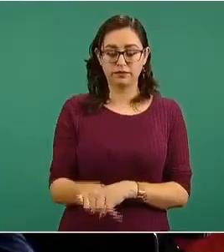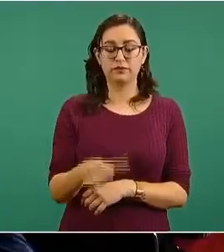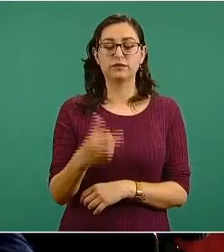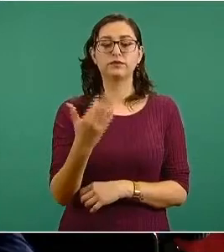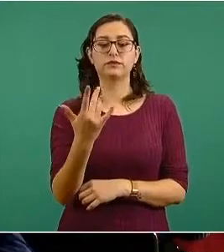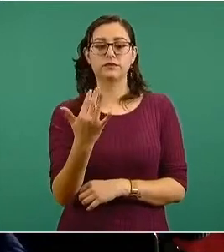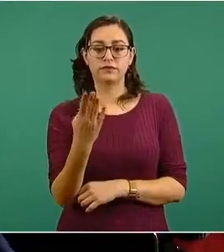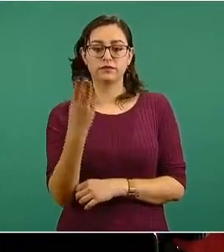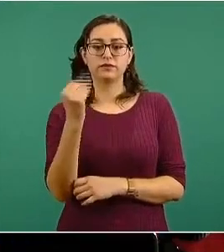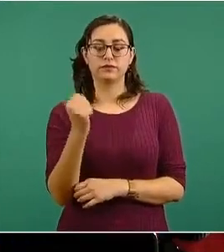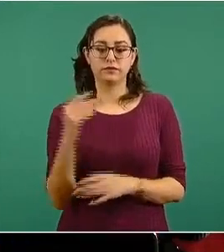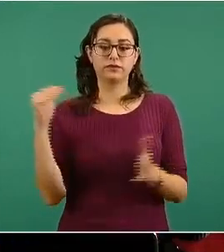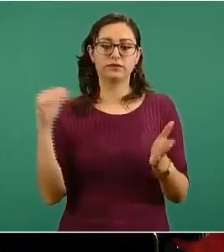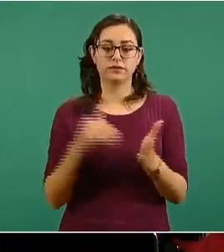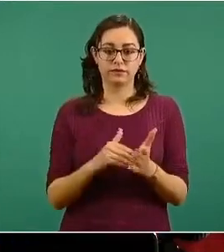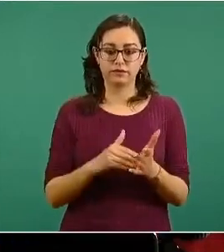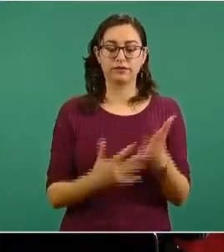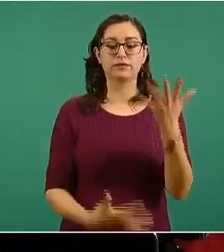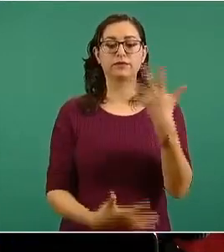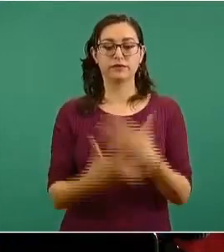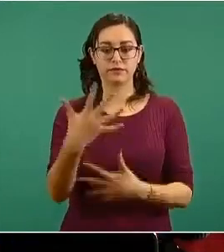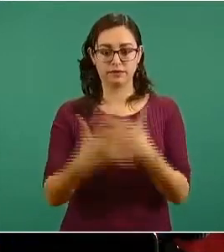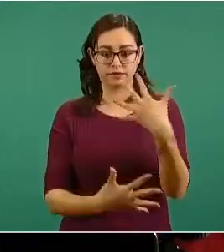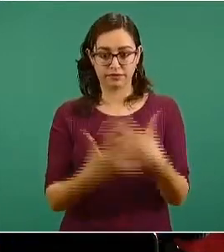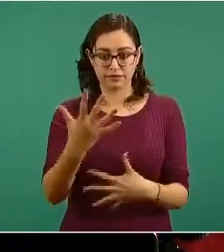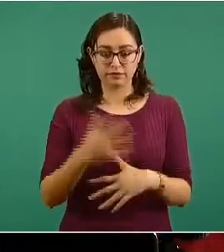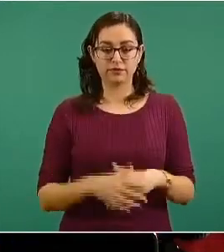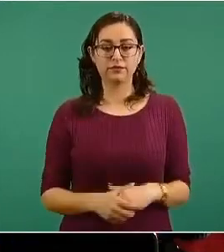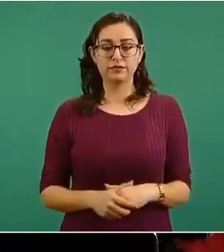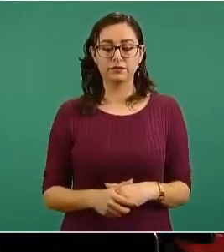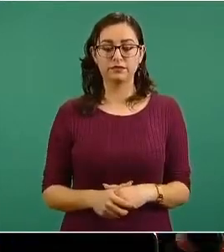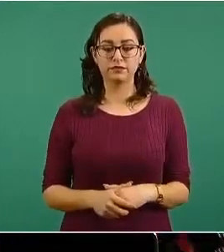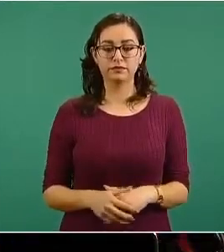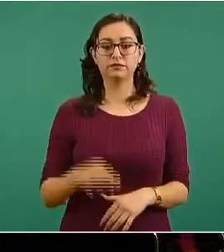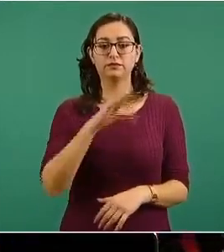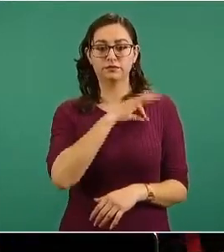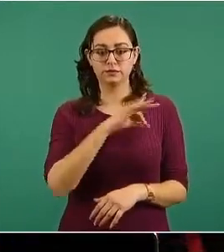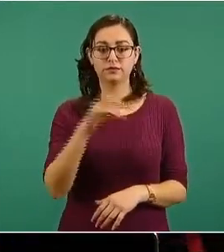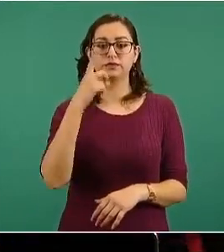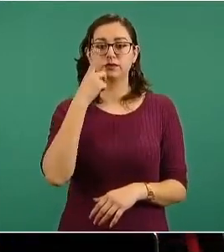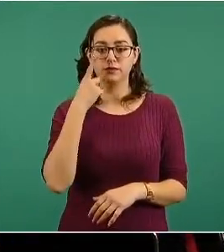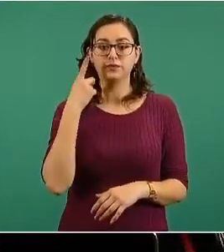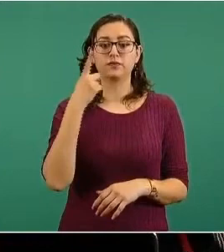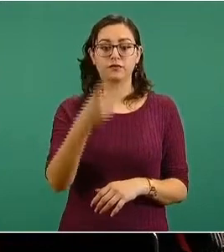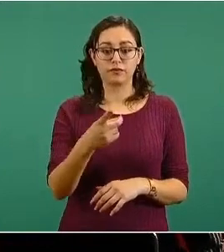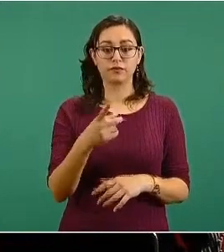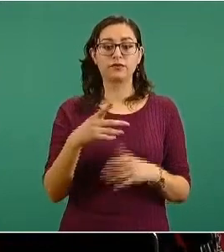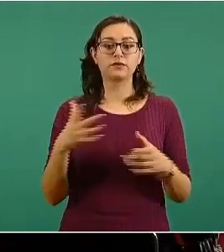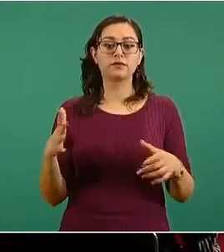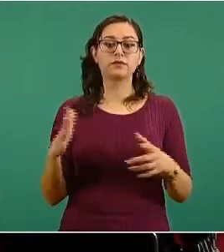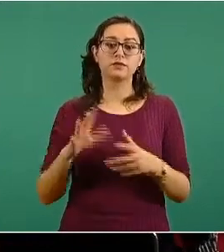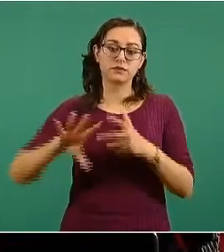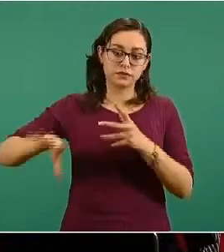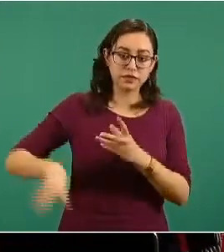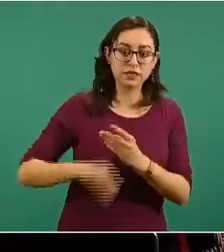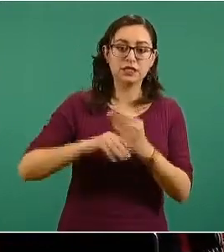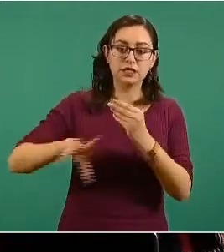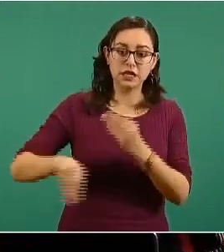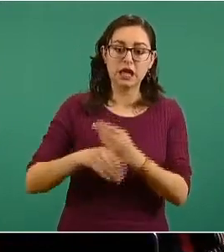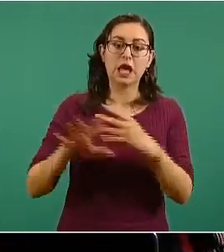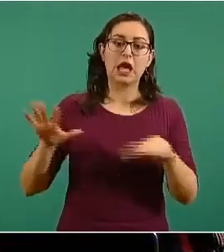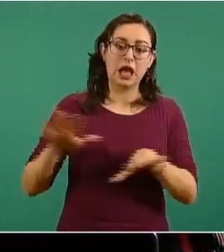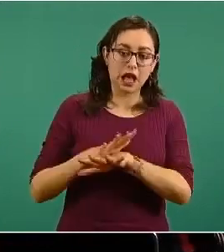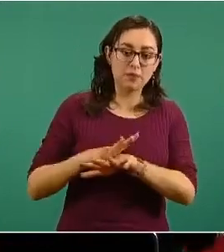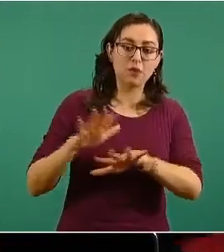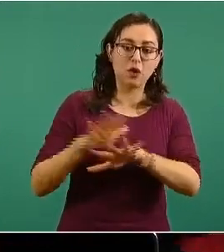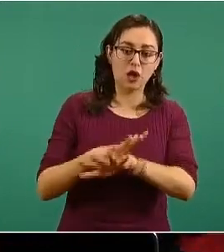59.015. Advierto, ya lo hemos comentado, que estos números pueden recibir actualizaciones en la medida en que, igual que las